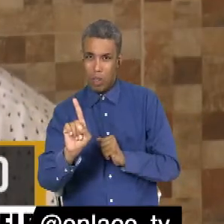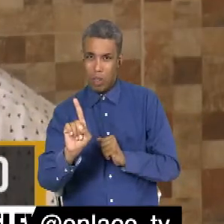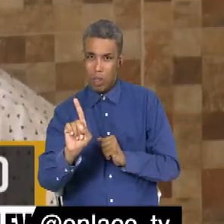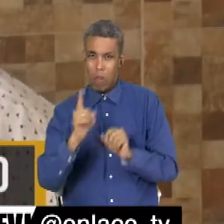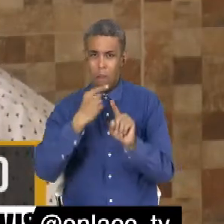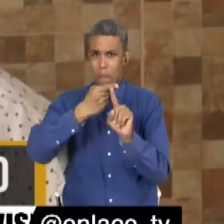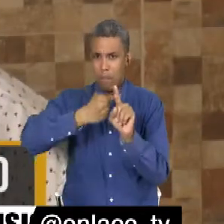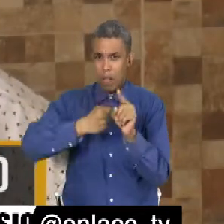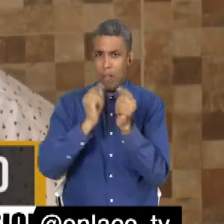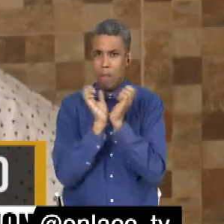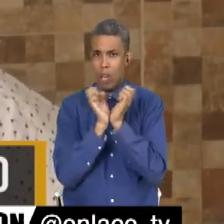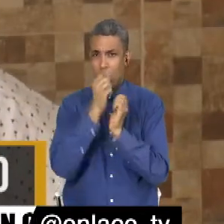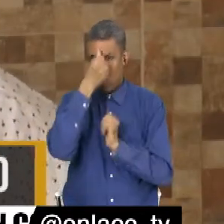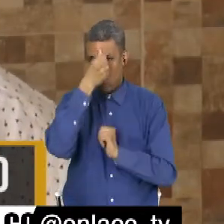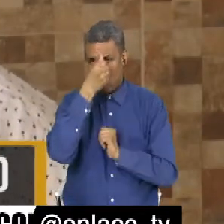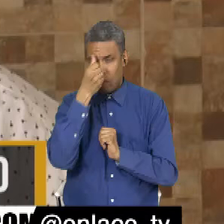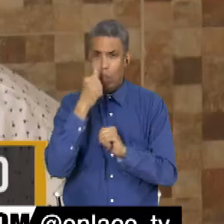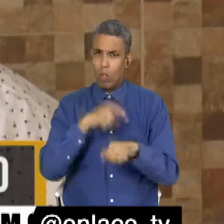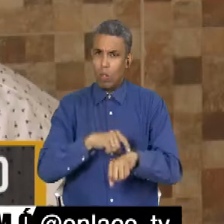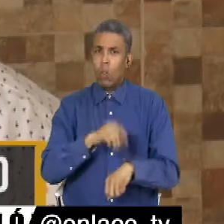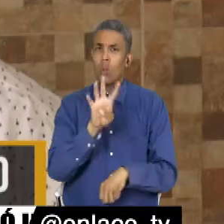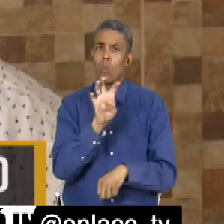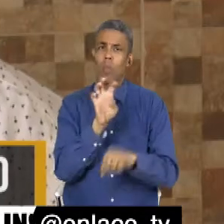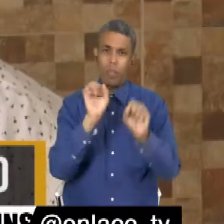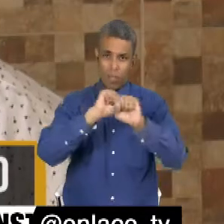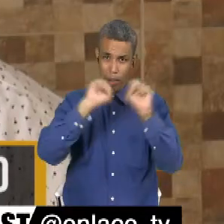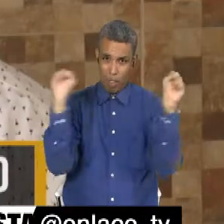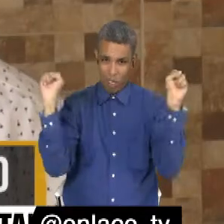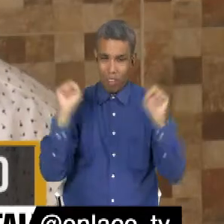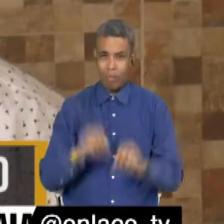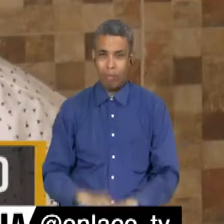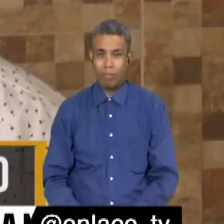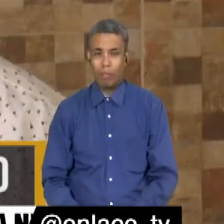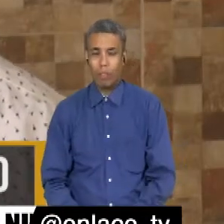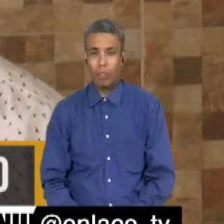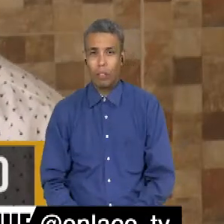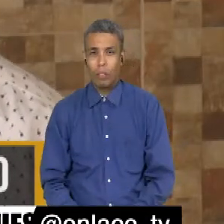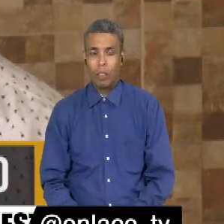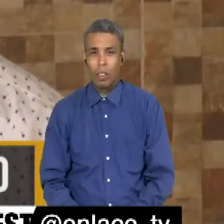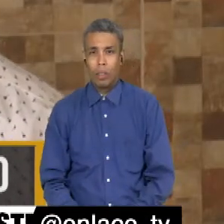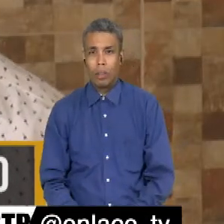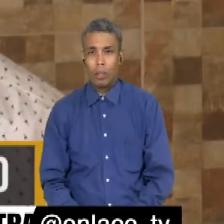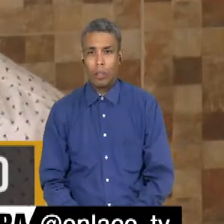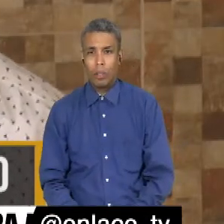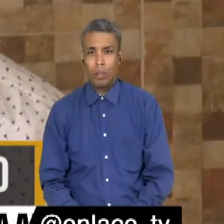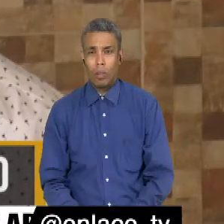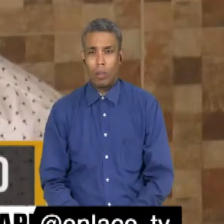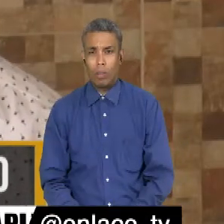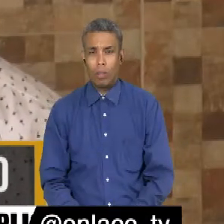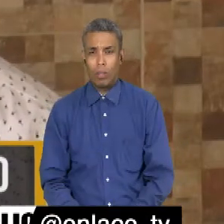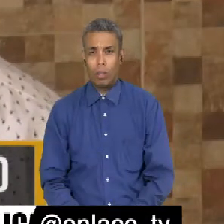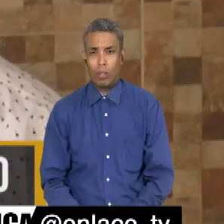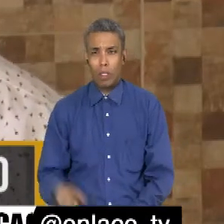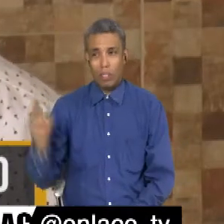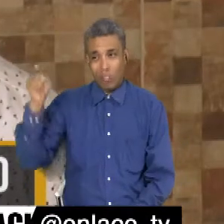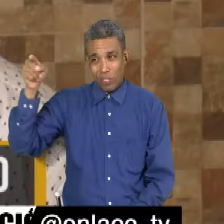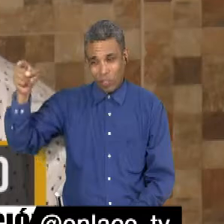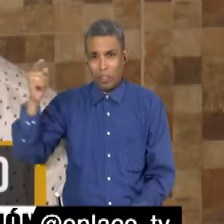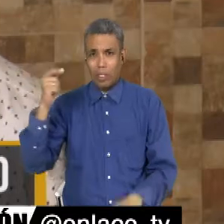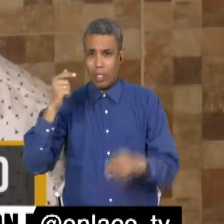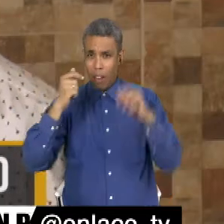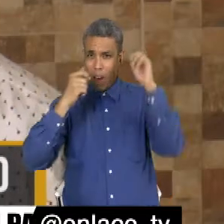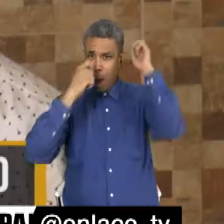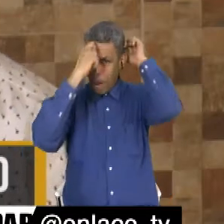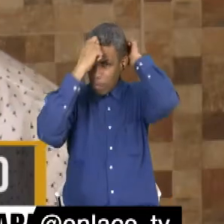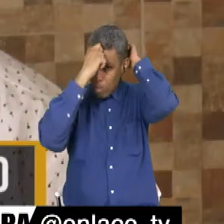mes de mayo, el día domingo, 9 a.m. de la mañana, en el Salón de Eventos de Bomberos, en